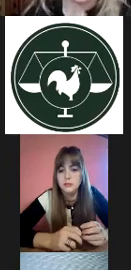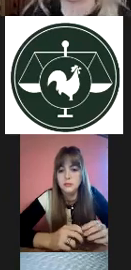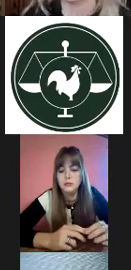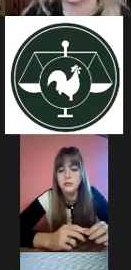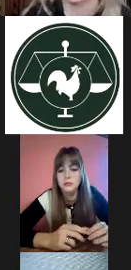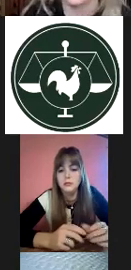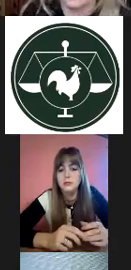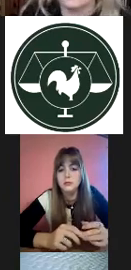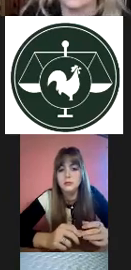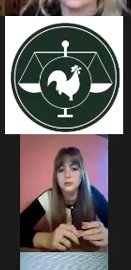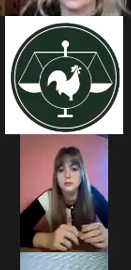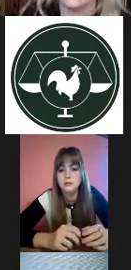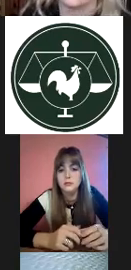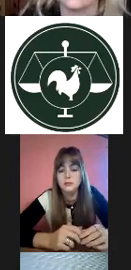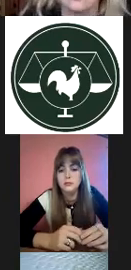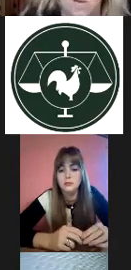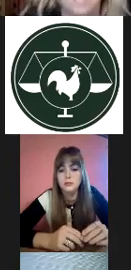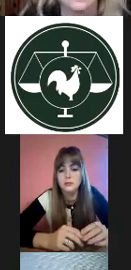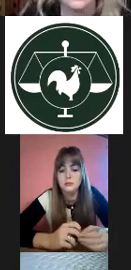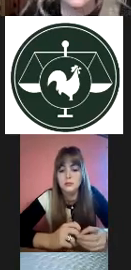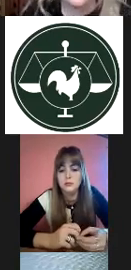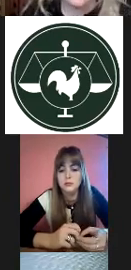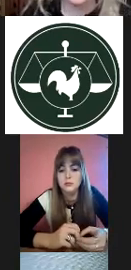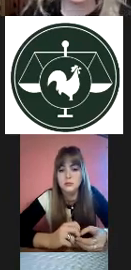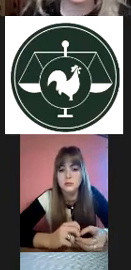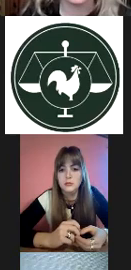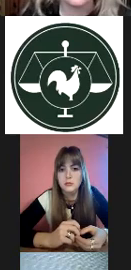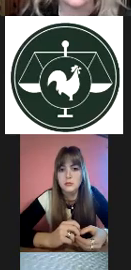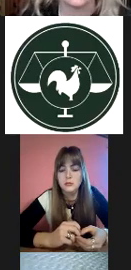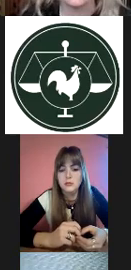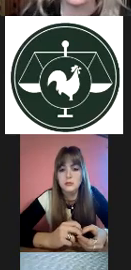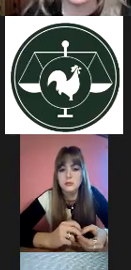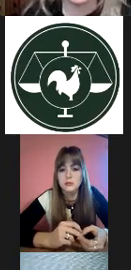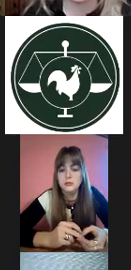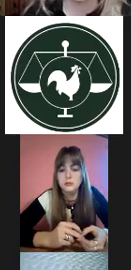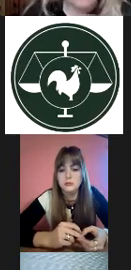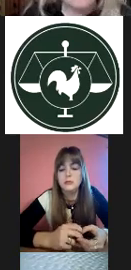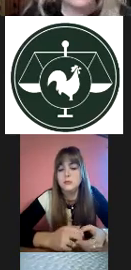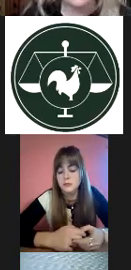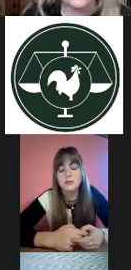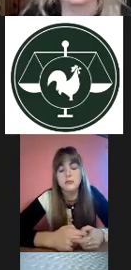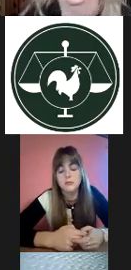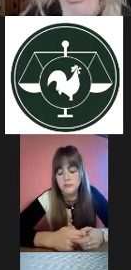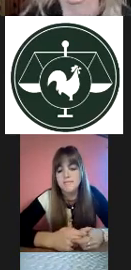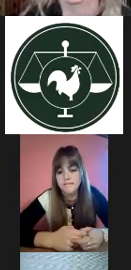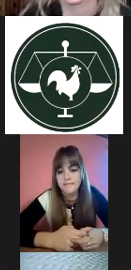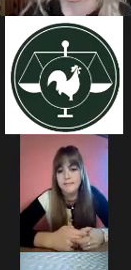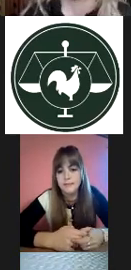antes de que ocurriera hace meses atrás lo de Coronel Suárez, aparecieron dos gatos también con